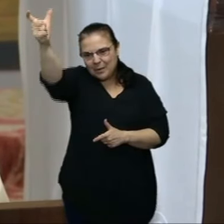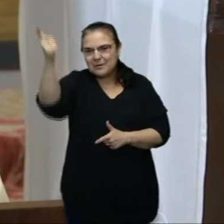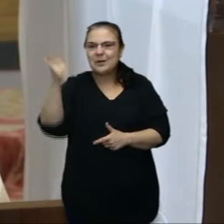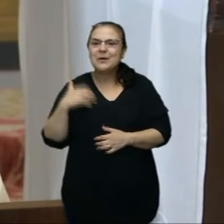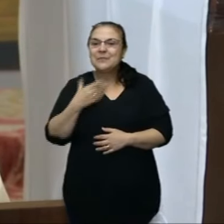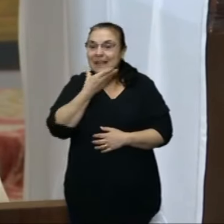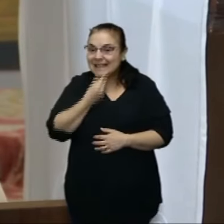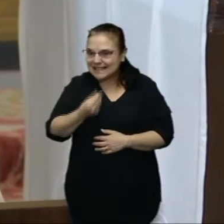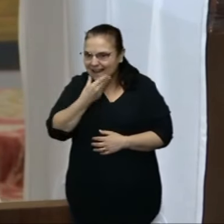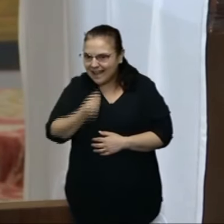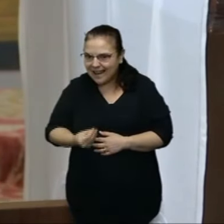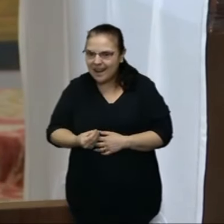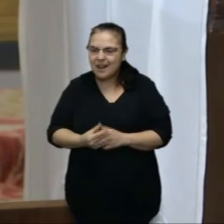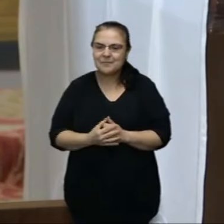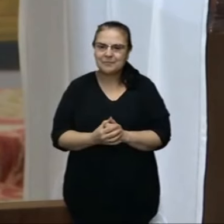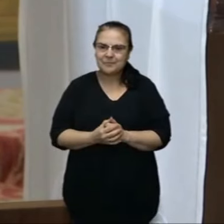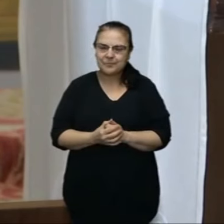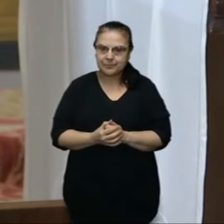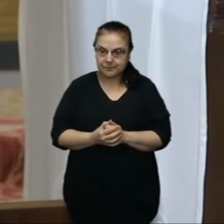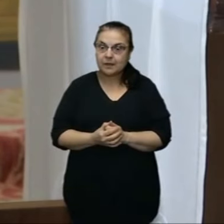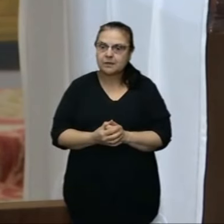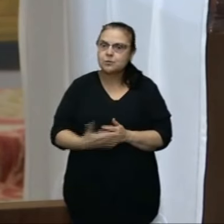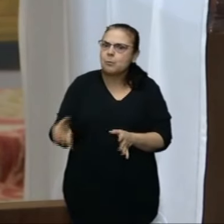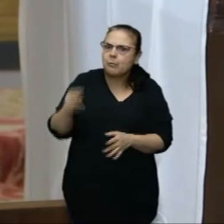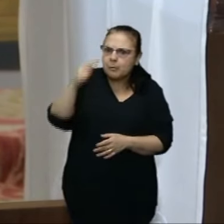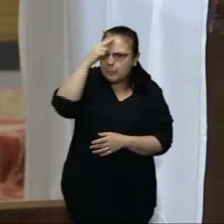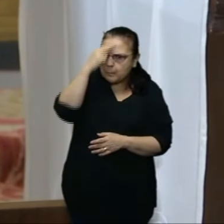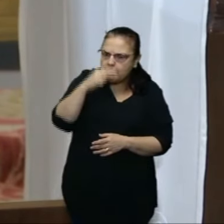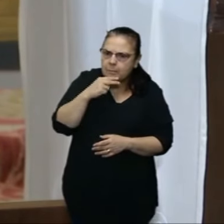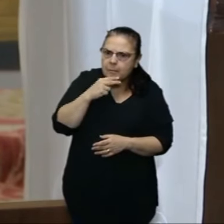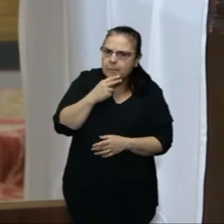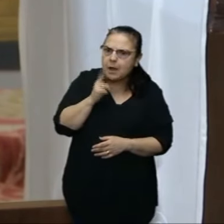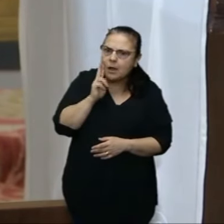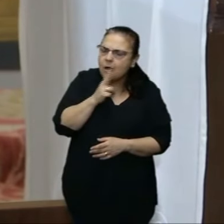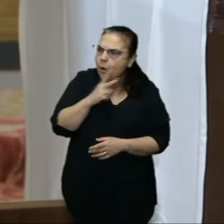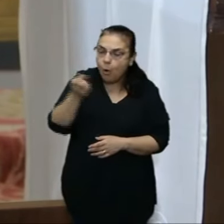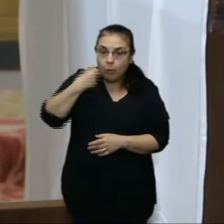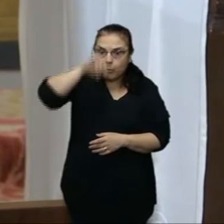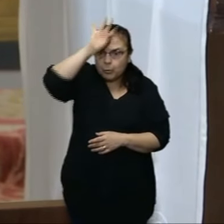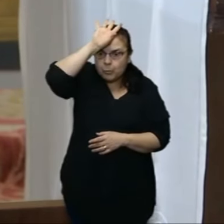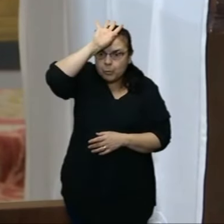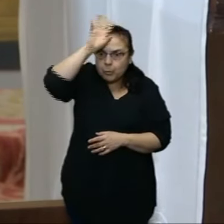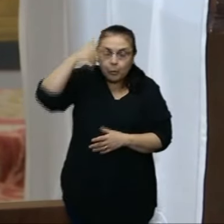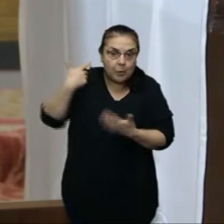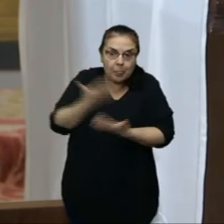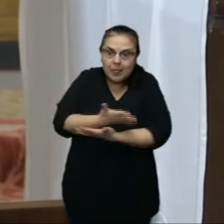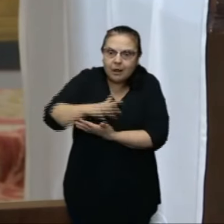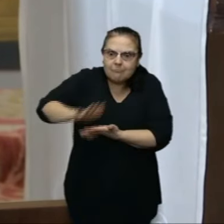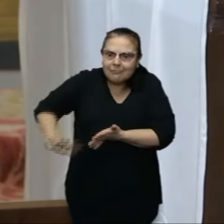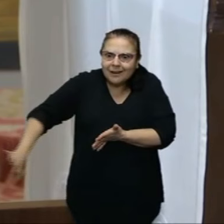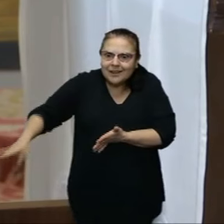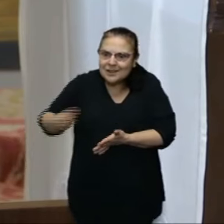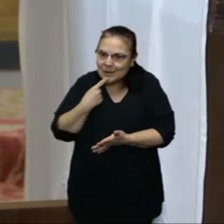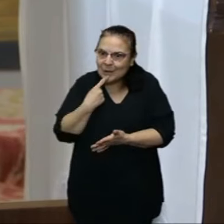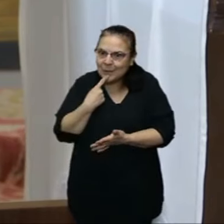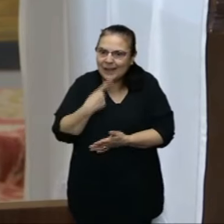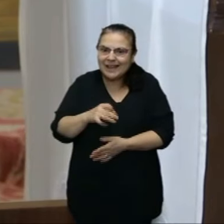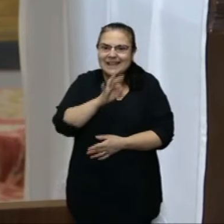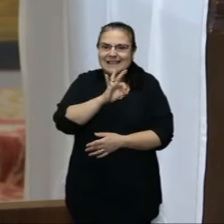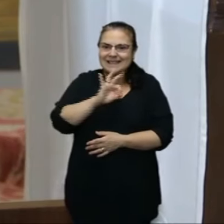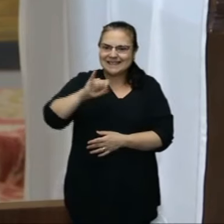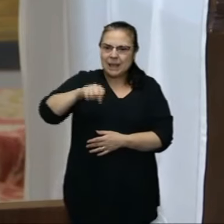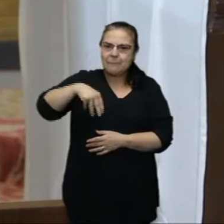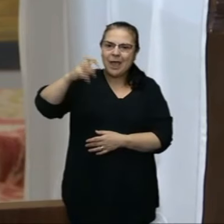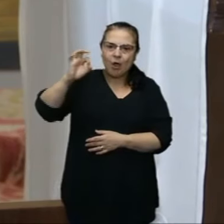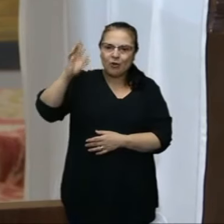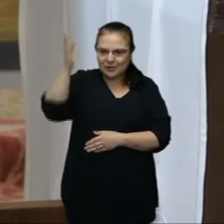Israel». Su padre y su madre estaban admirados por lo que se decía del niño. Simeón los bendijo y